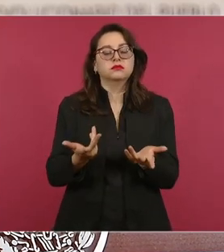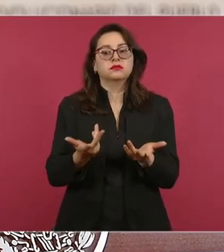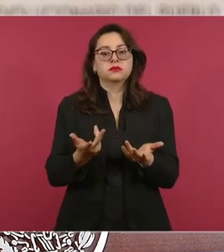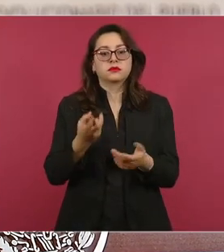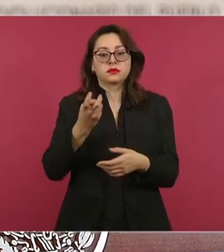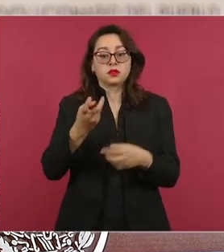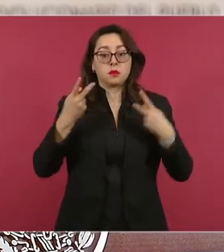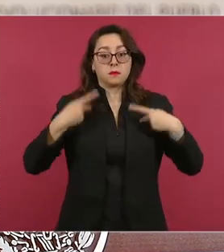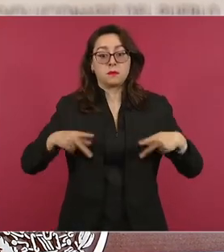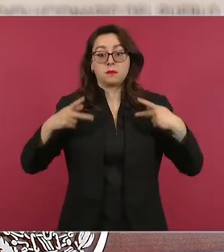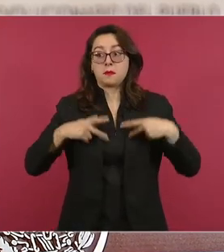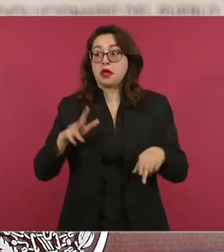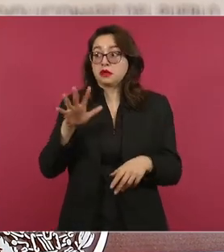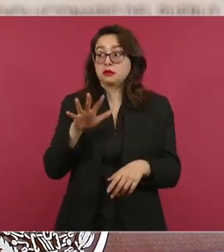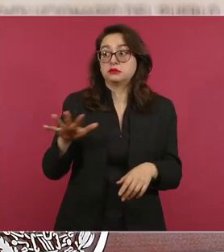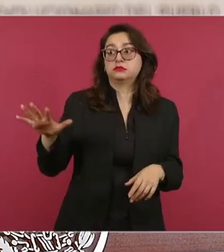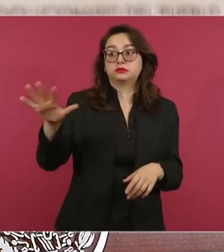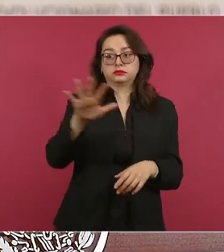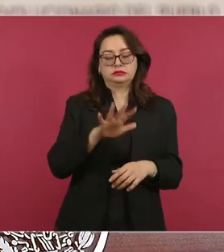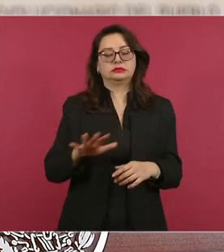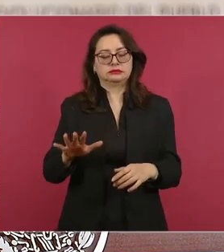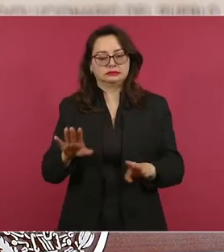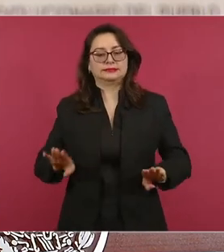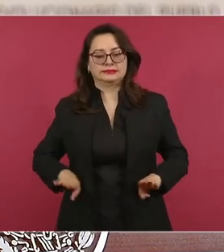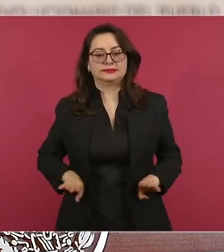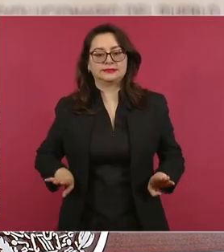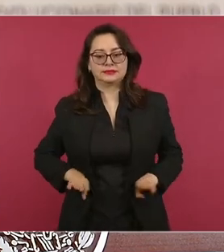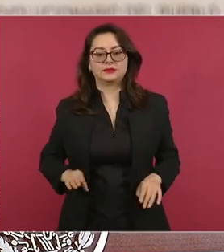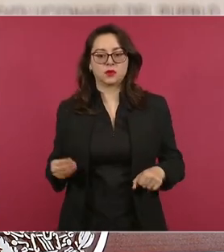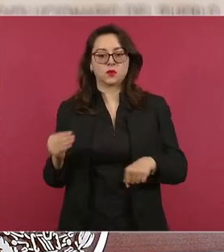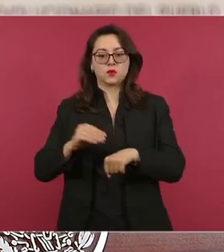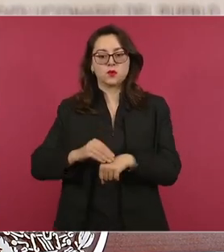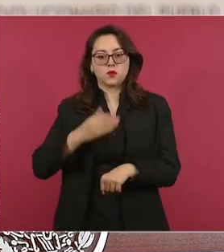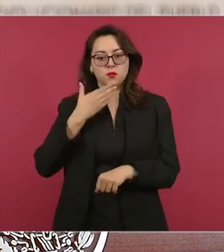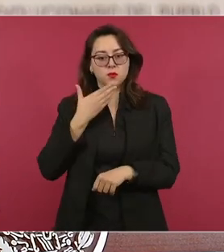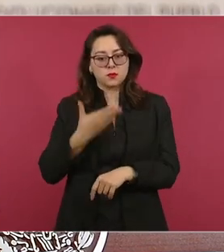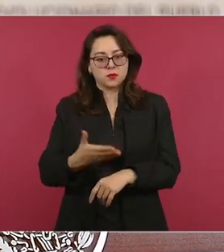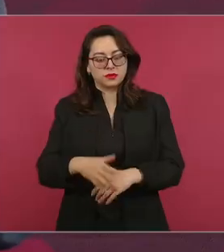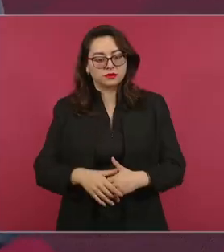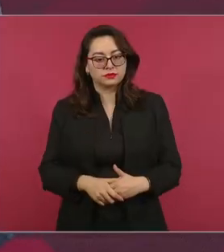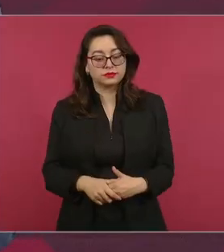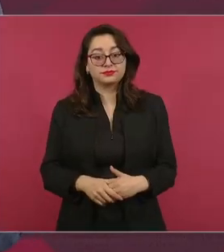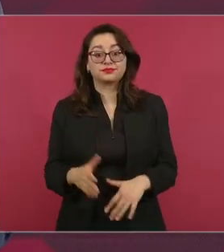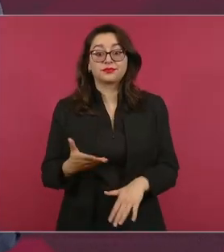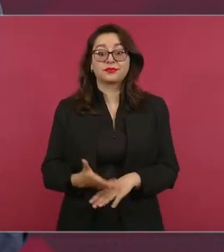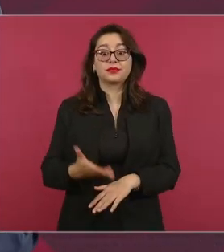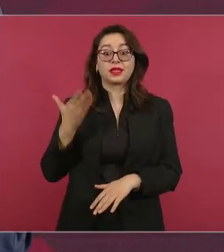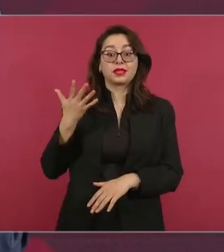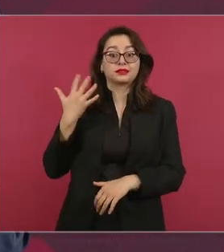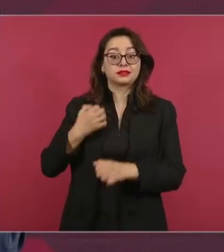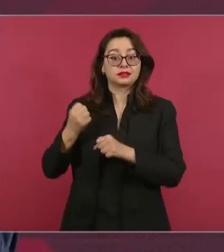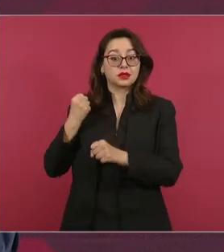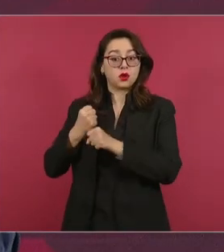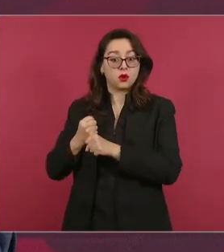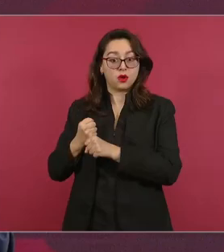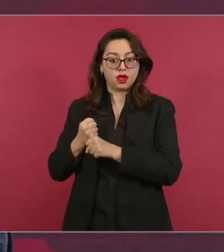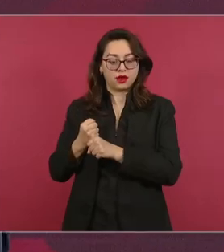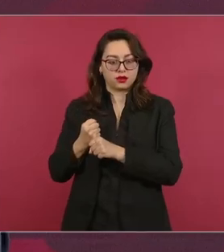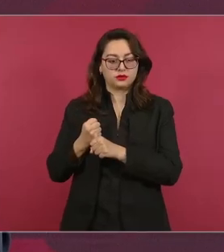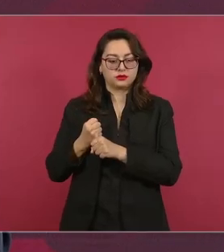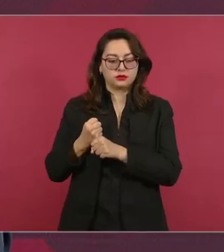La gente se está portando muy bien. Es que cuando llegamos, los que se dedicaban